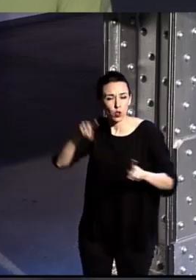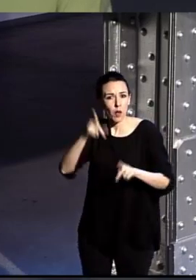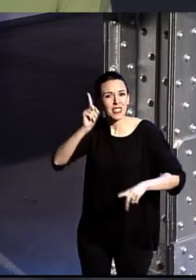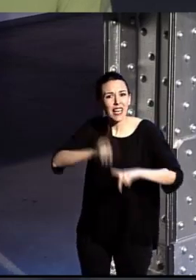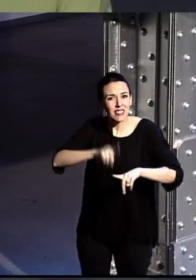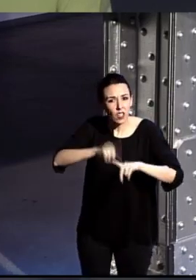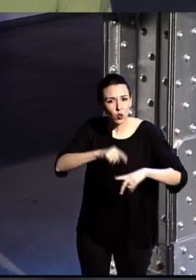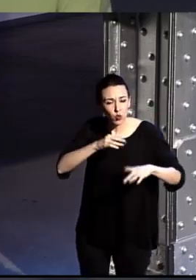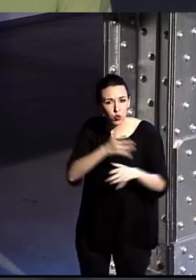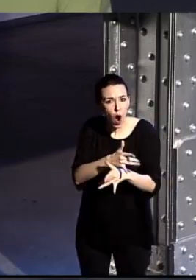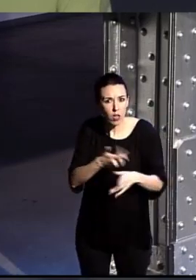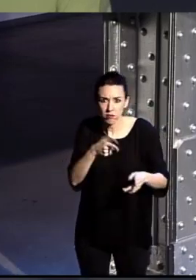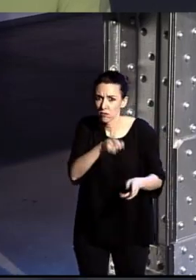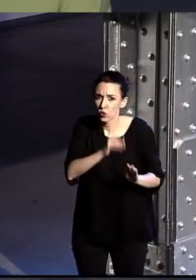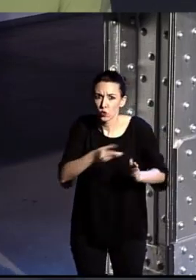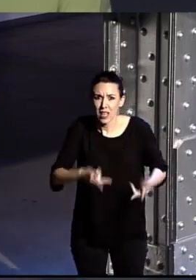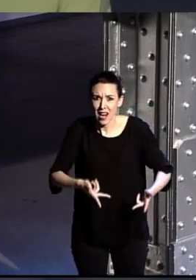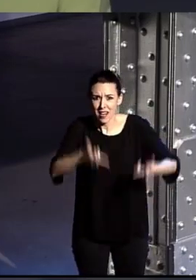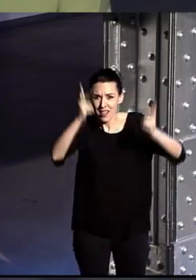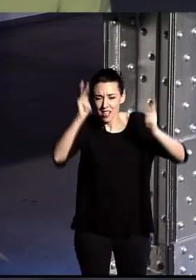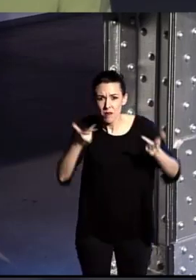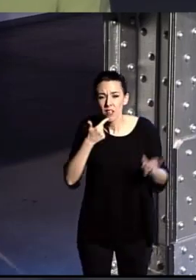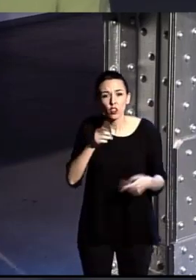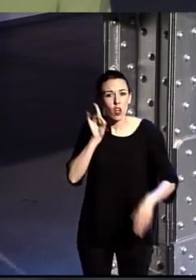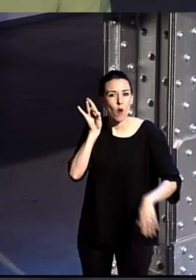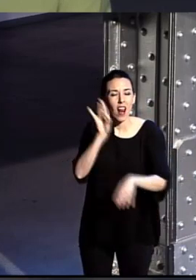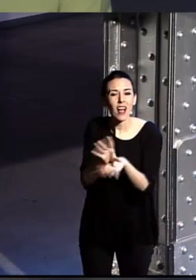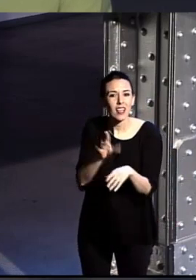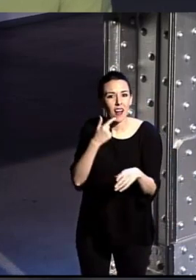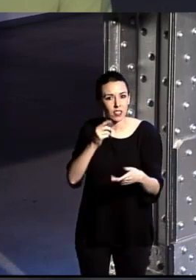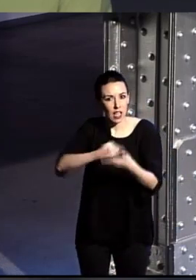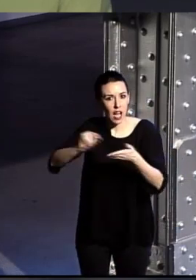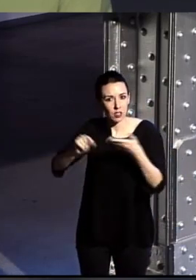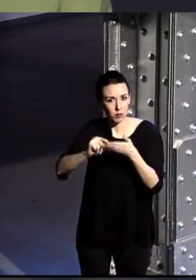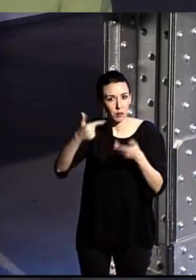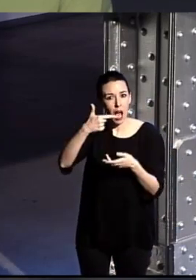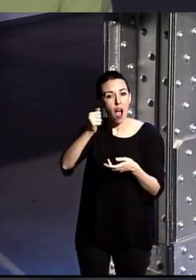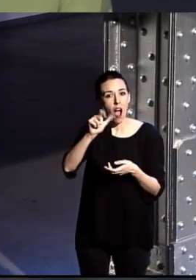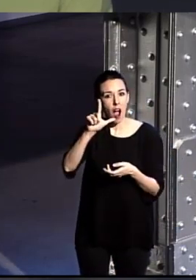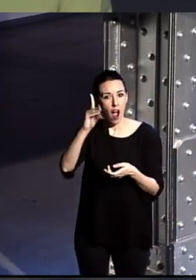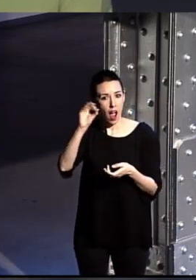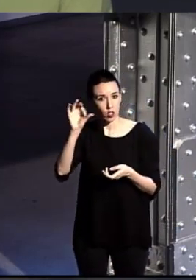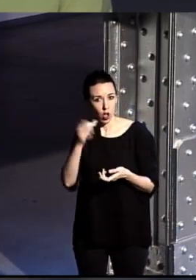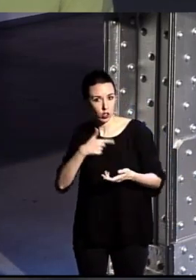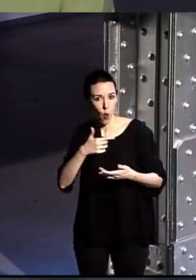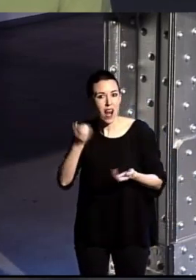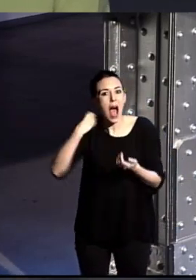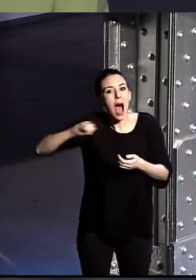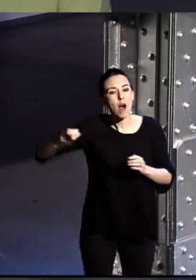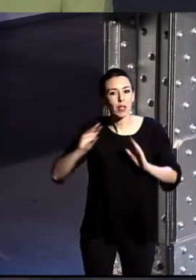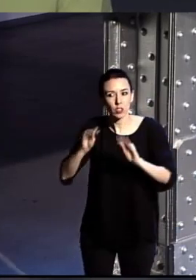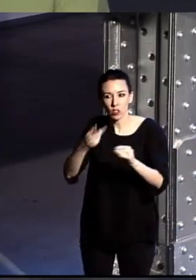una libertad. Se han editado hace no mucho las cartas que le escribía a Galdós, a su amante, y son de alto voltaje, ¿no? Le dice,